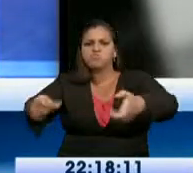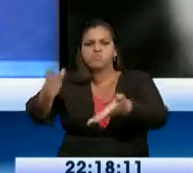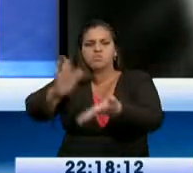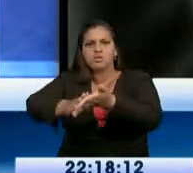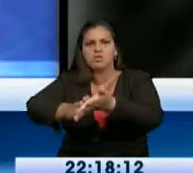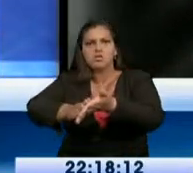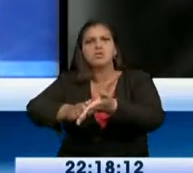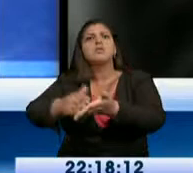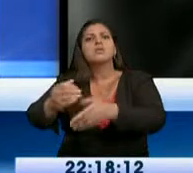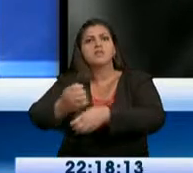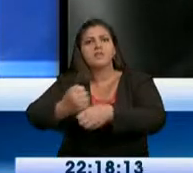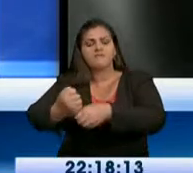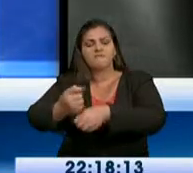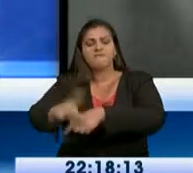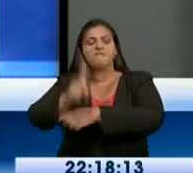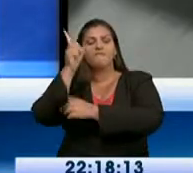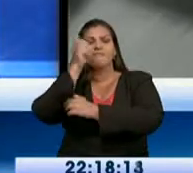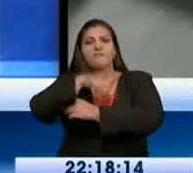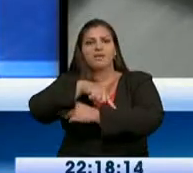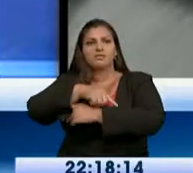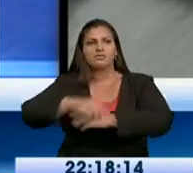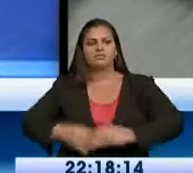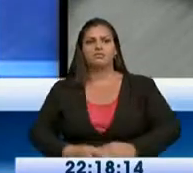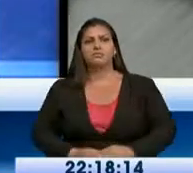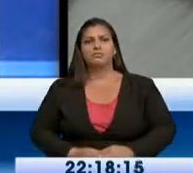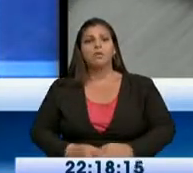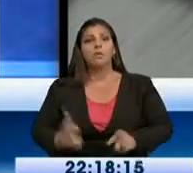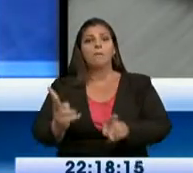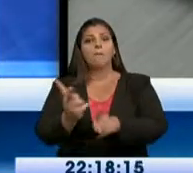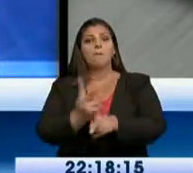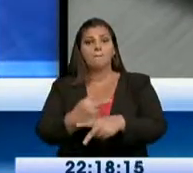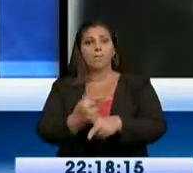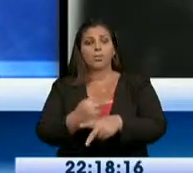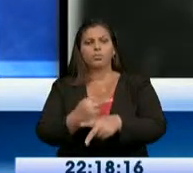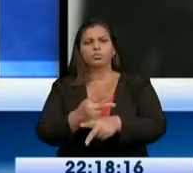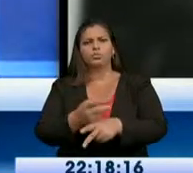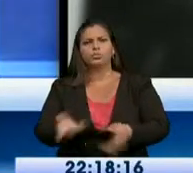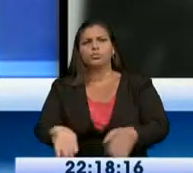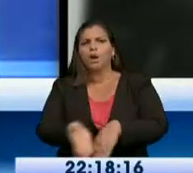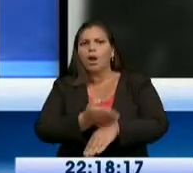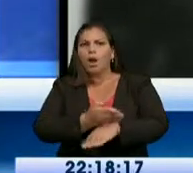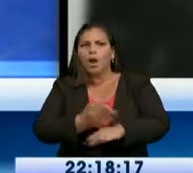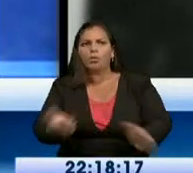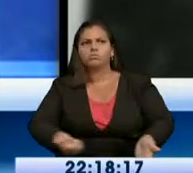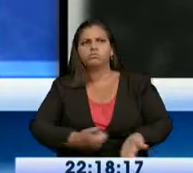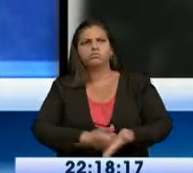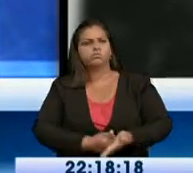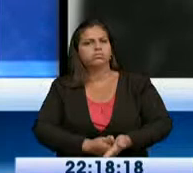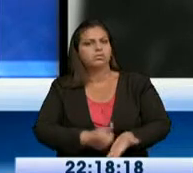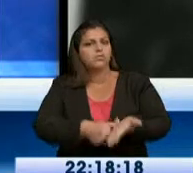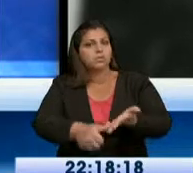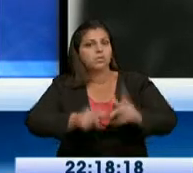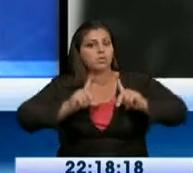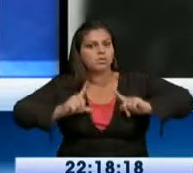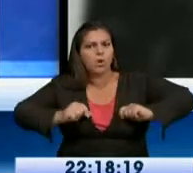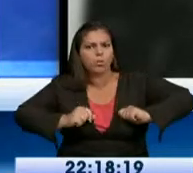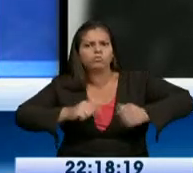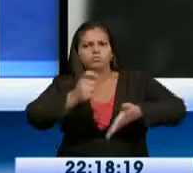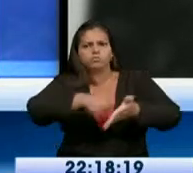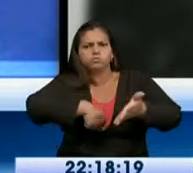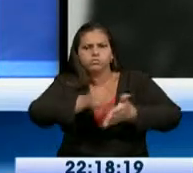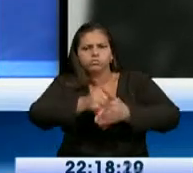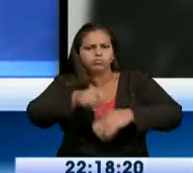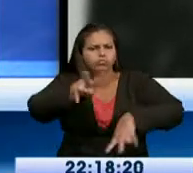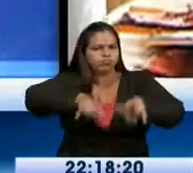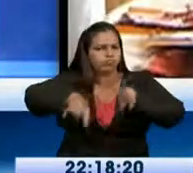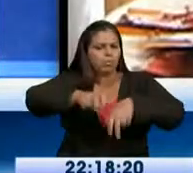café instantáneo, es falsificado. Es un producto que probablemente no cumpla las normas establecidas por el Ministerio de Salud para el